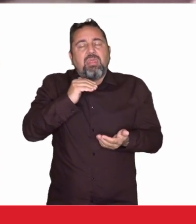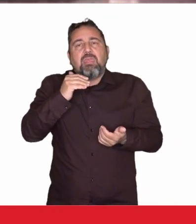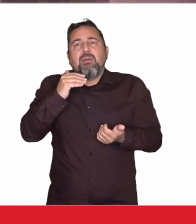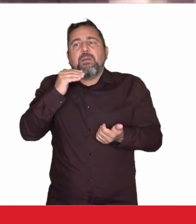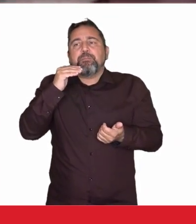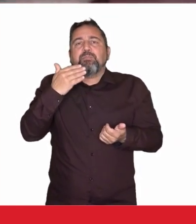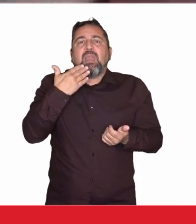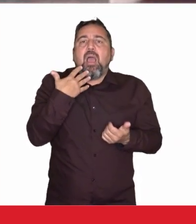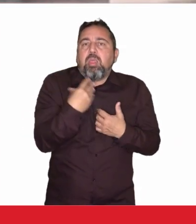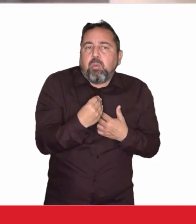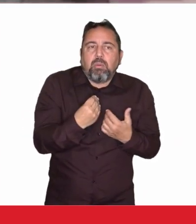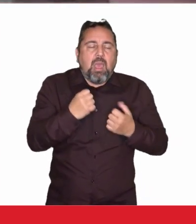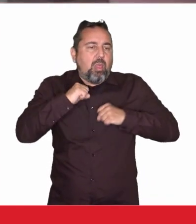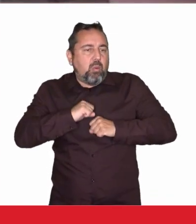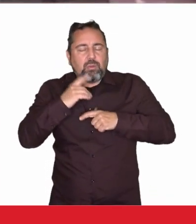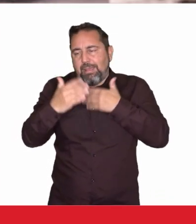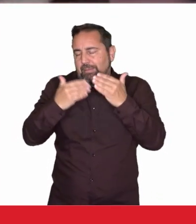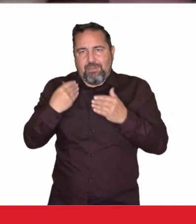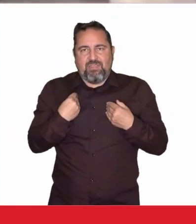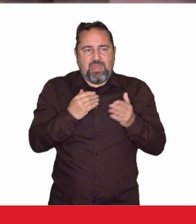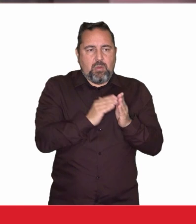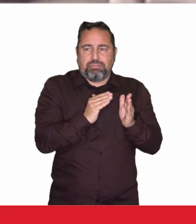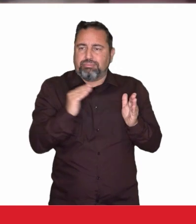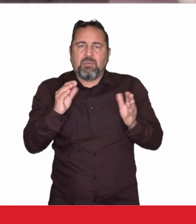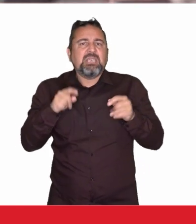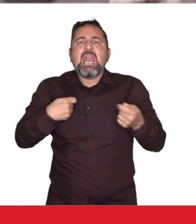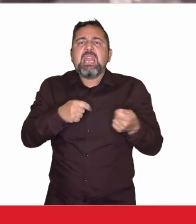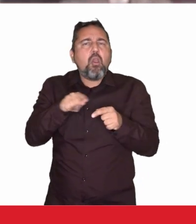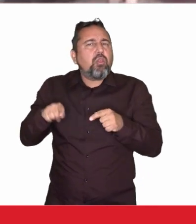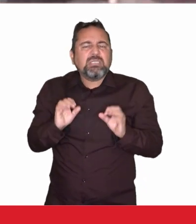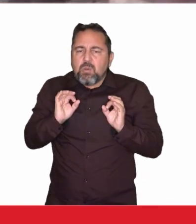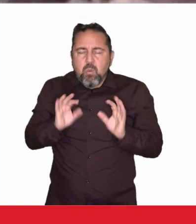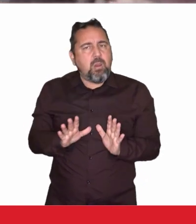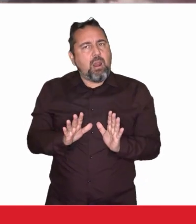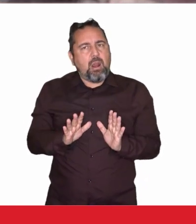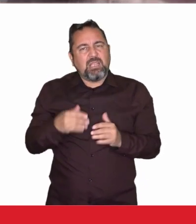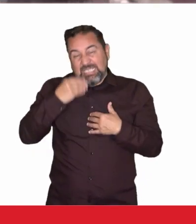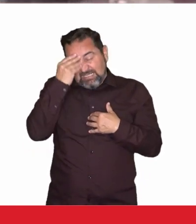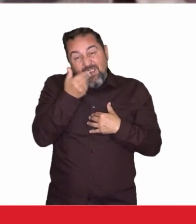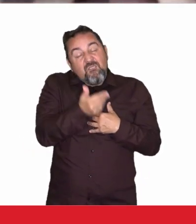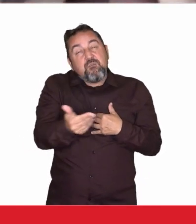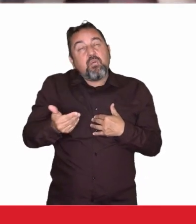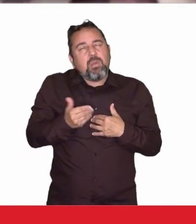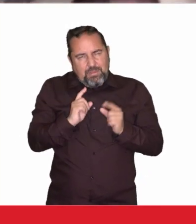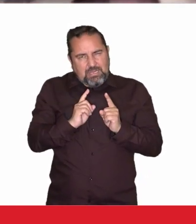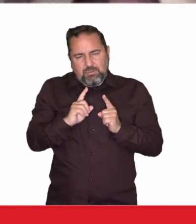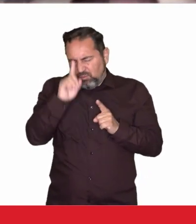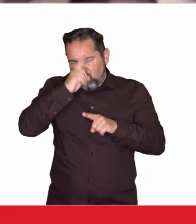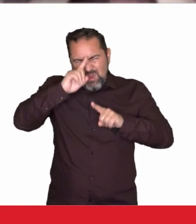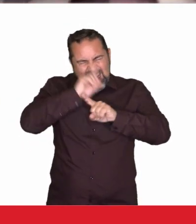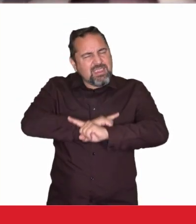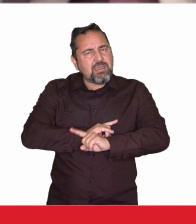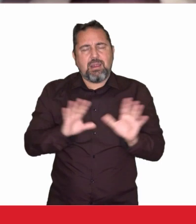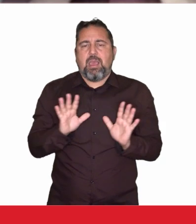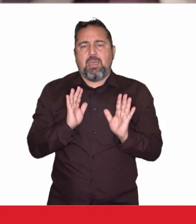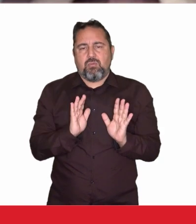nosotros, la niñez, la adultez, el no sé qué, tal, ¿vale? Pues los negocios son iguales. Entonces, creemos que es fundamental